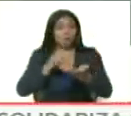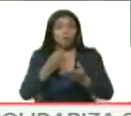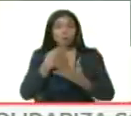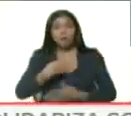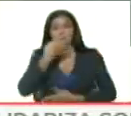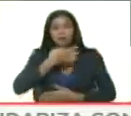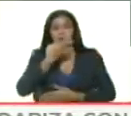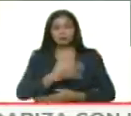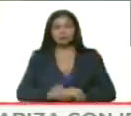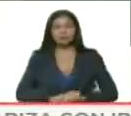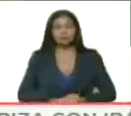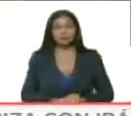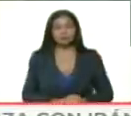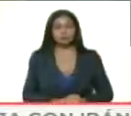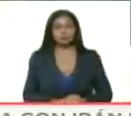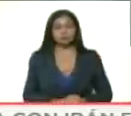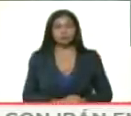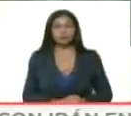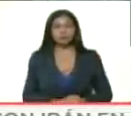tardes.